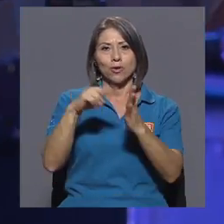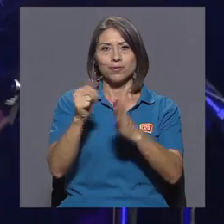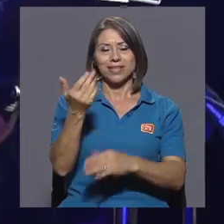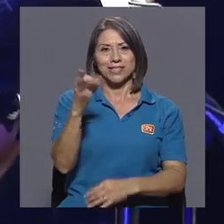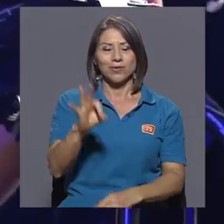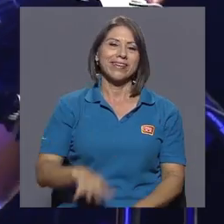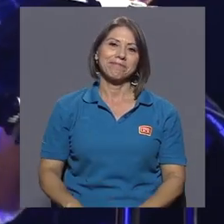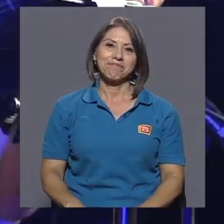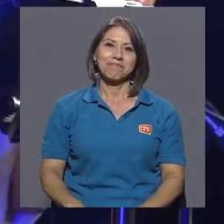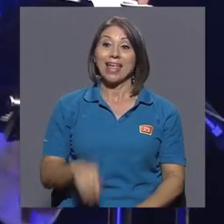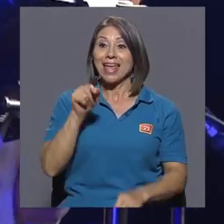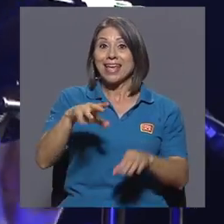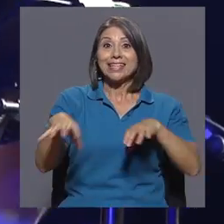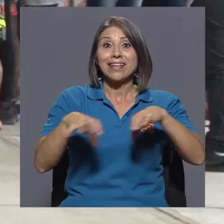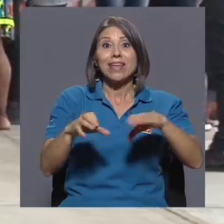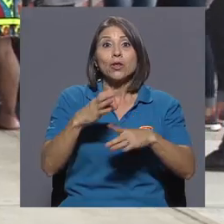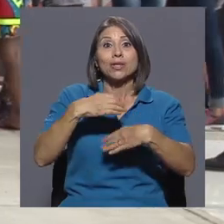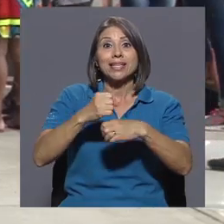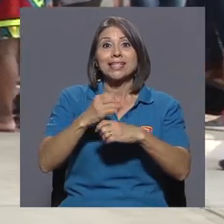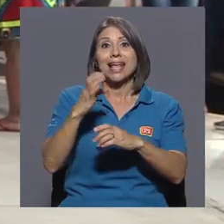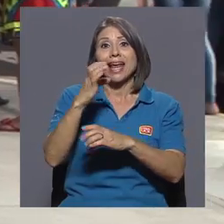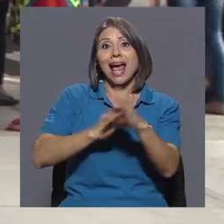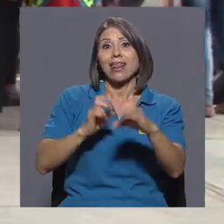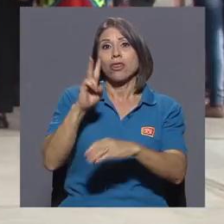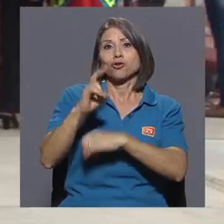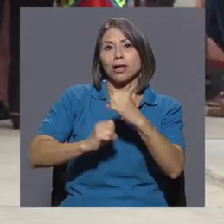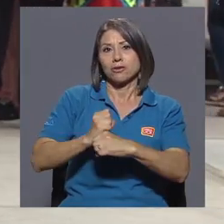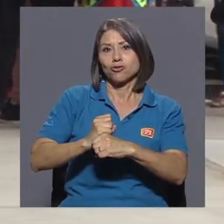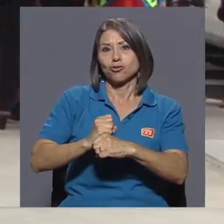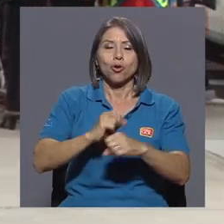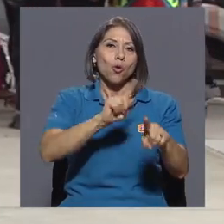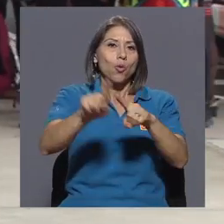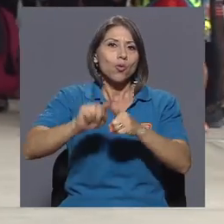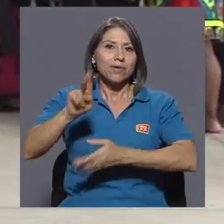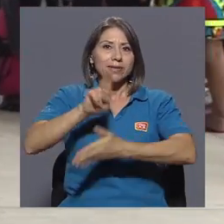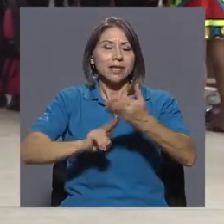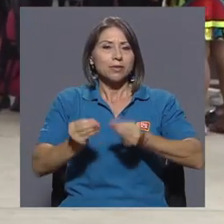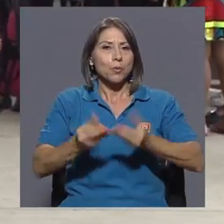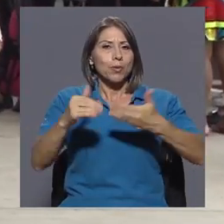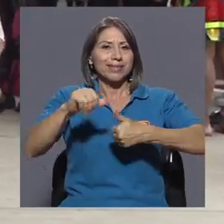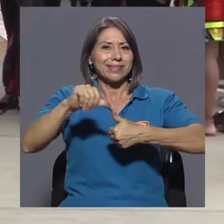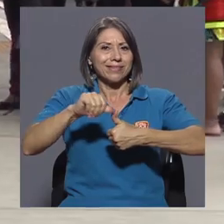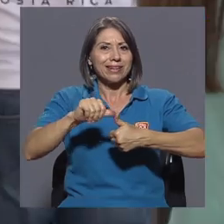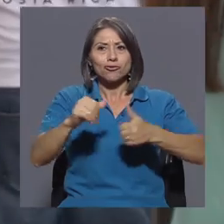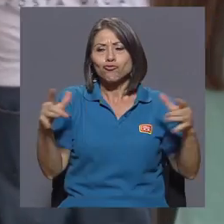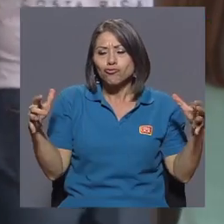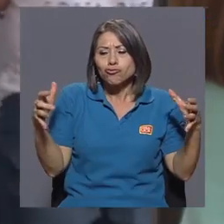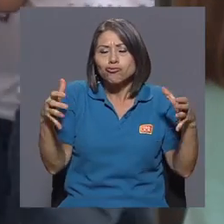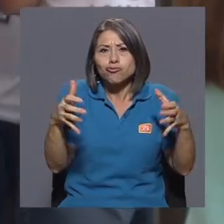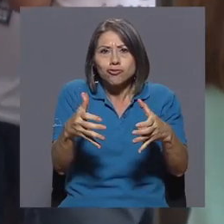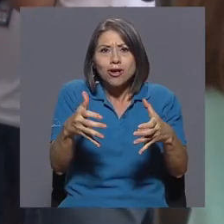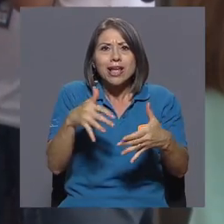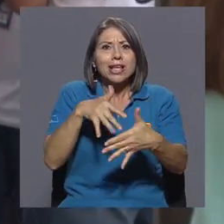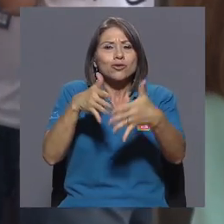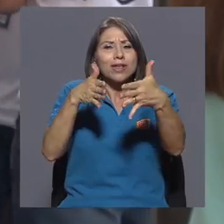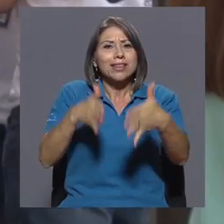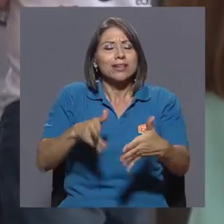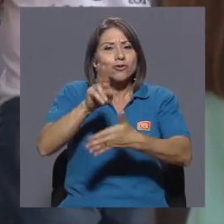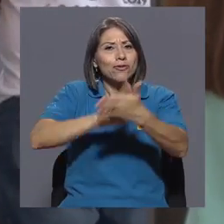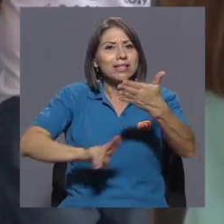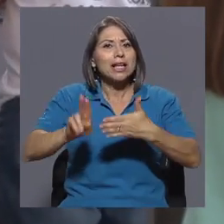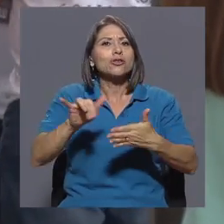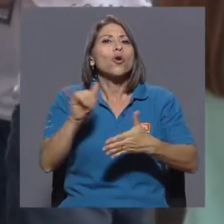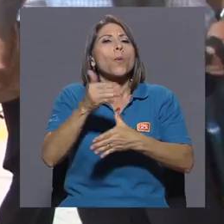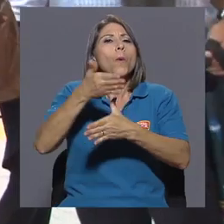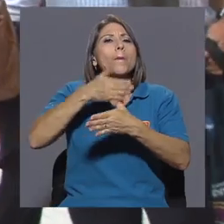Un evento bienal de las universidades públicas centroamericanas que convoca artistas estudiantiles universitarios como parte de la formación integral